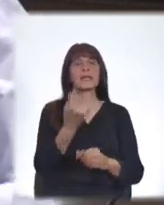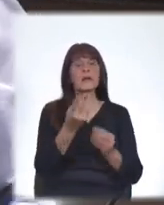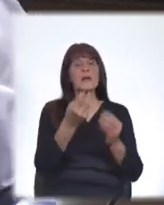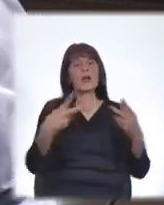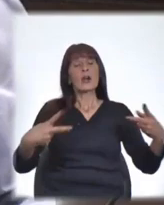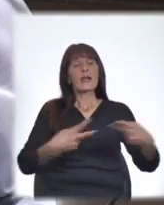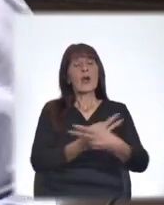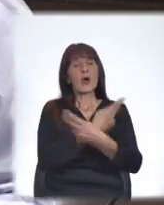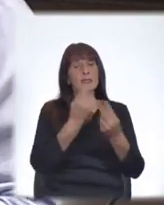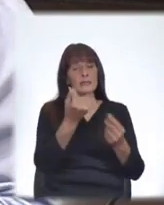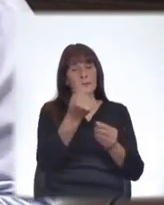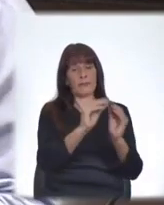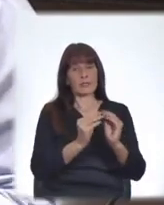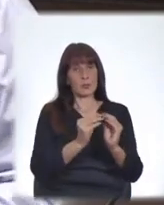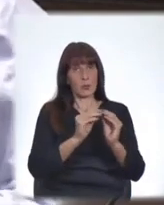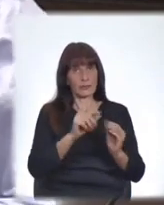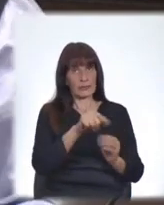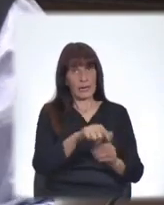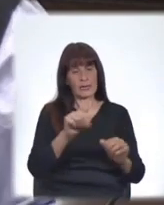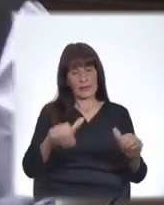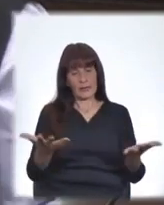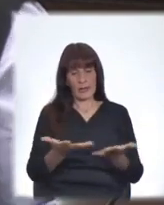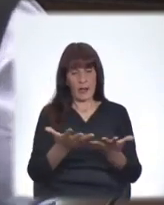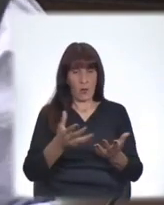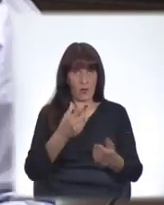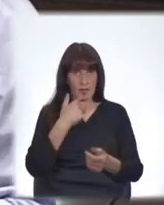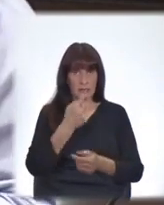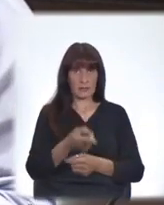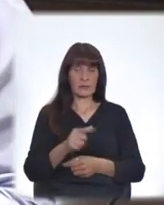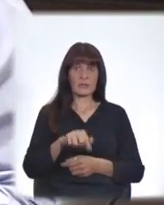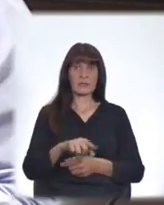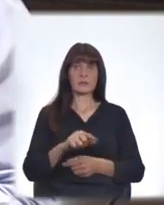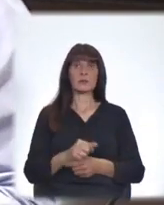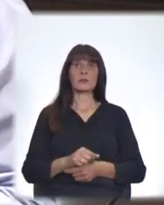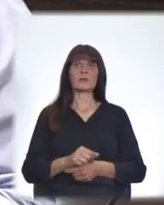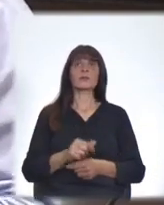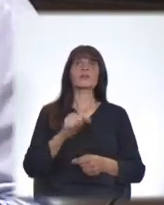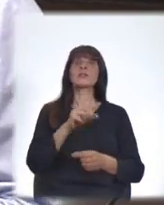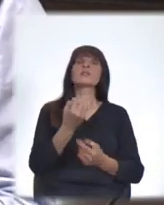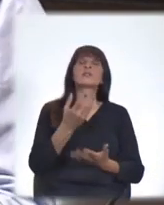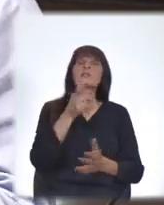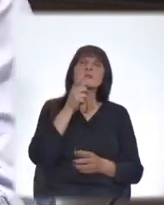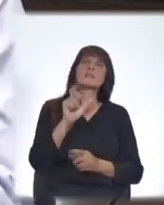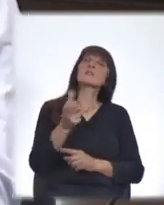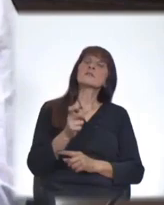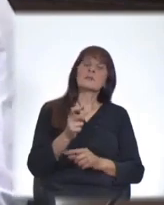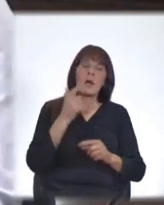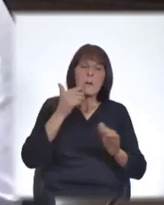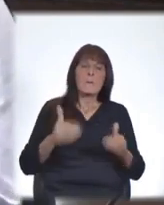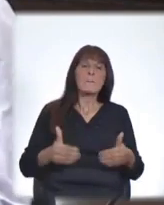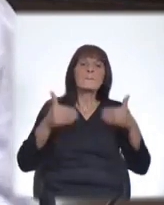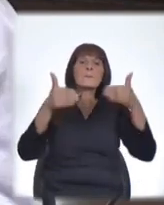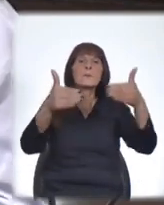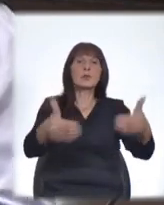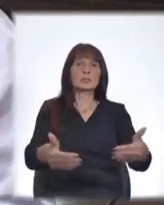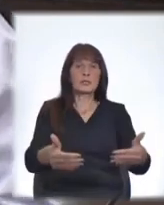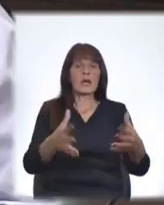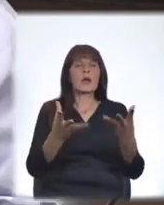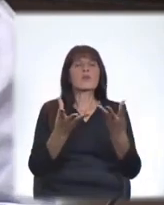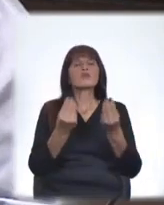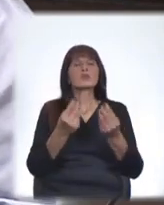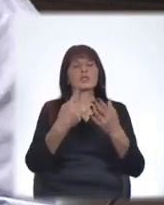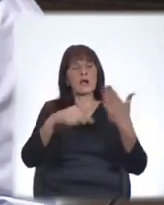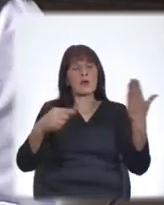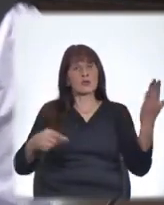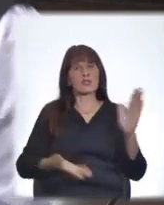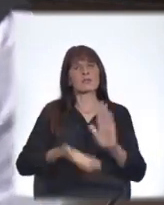que se está llevando adelante en esta área, señor presidente, significa postergar muchas cosas muy